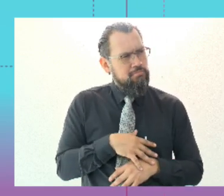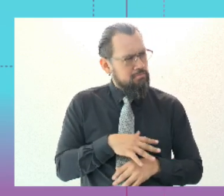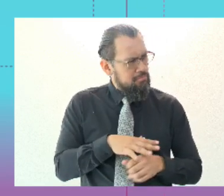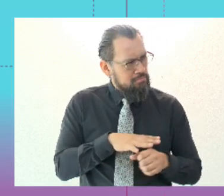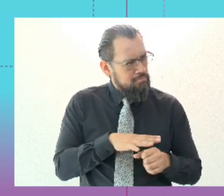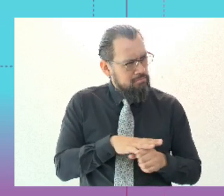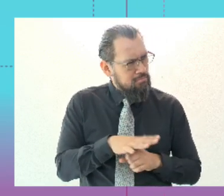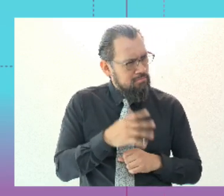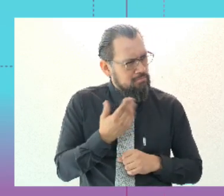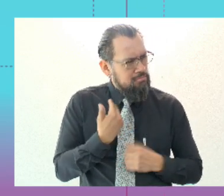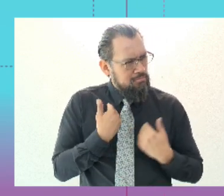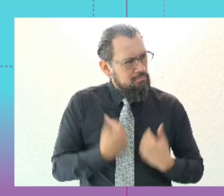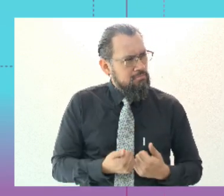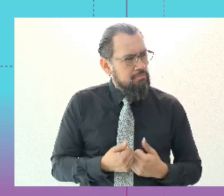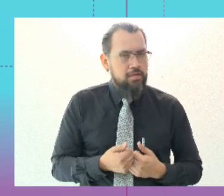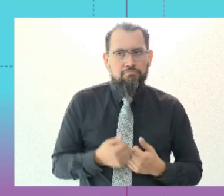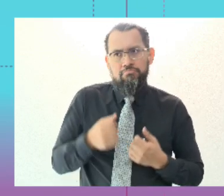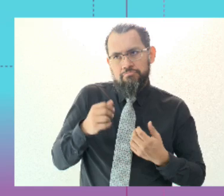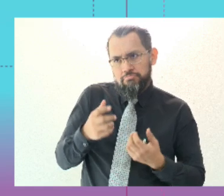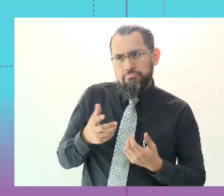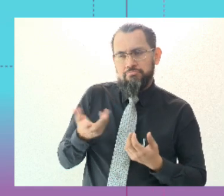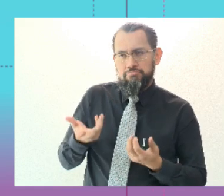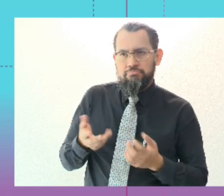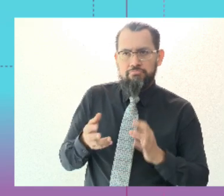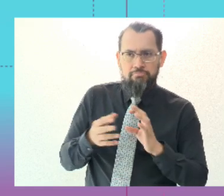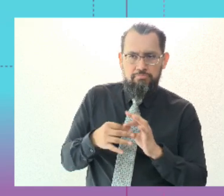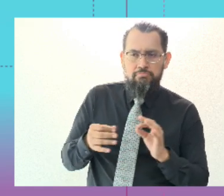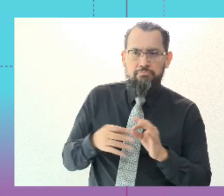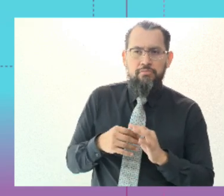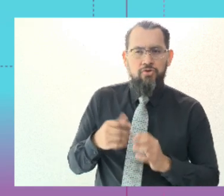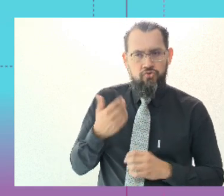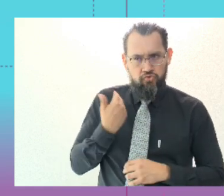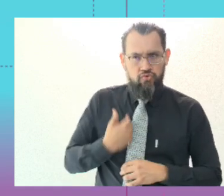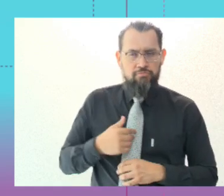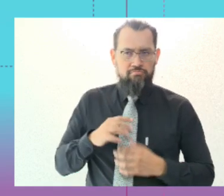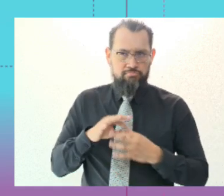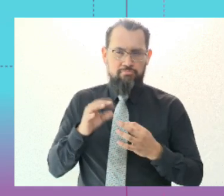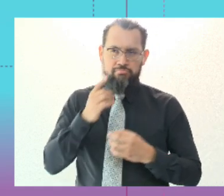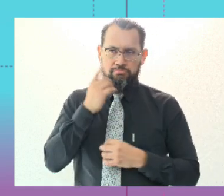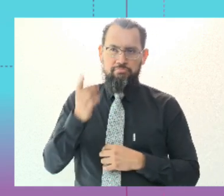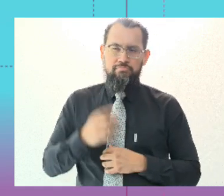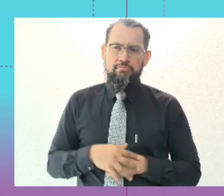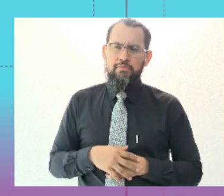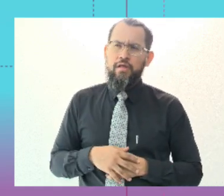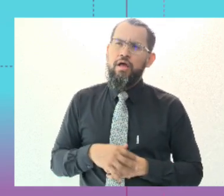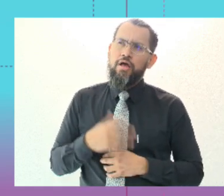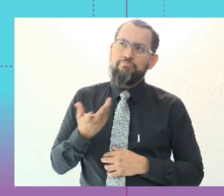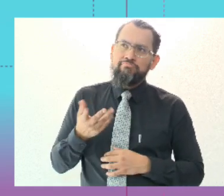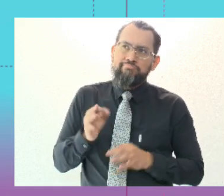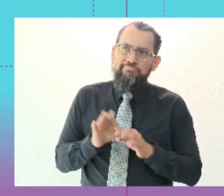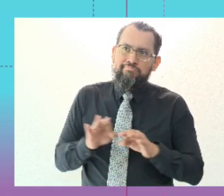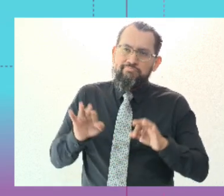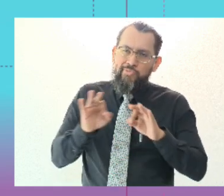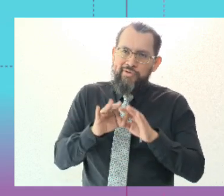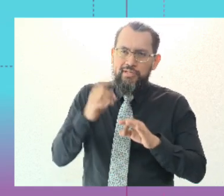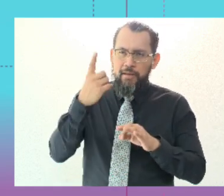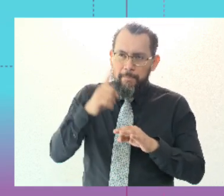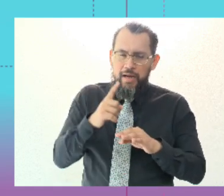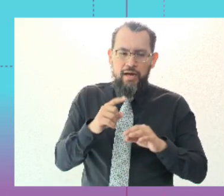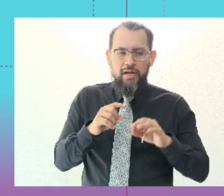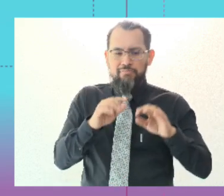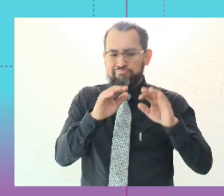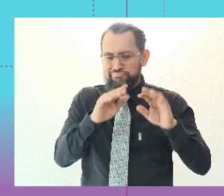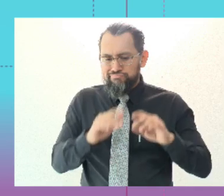hablas? Y bueno, pues le expliqué quién era yo, ¿no verdad? Y la importancia de tener un expediente para poder